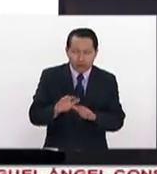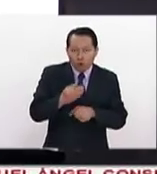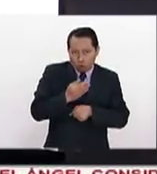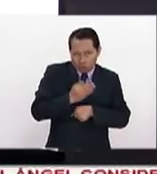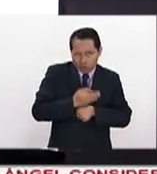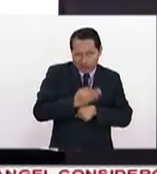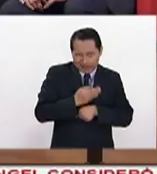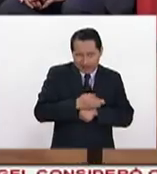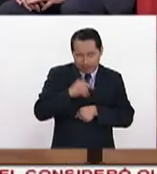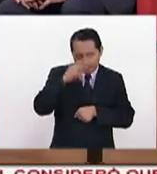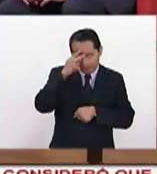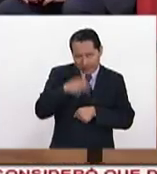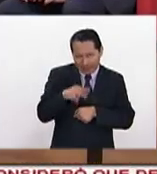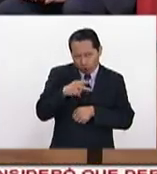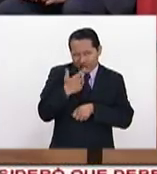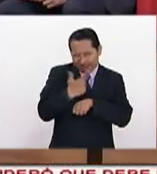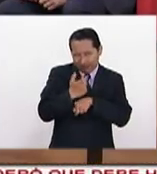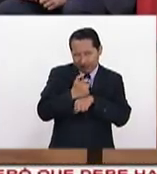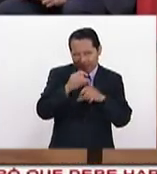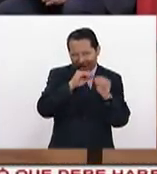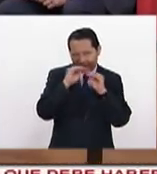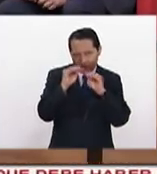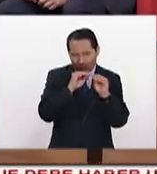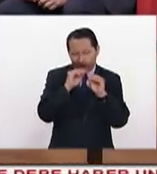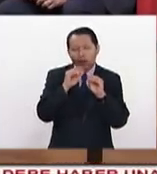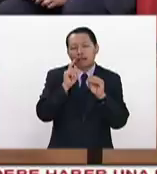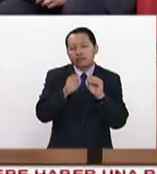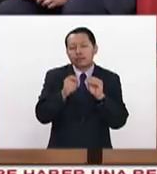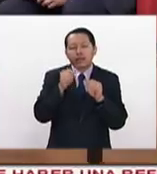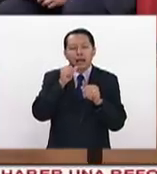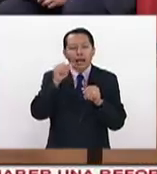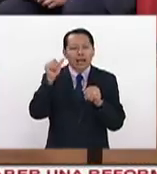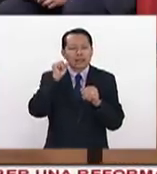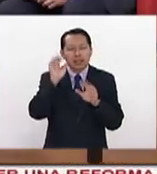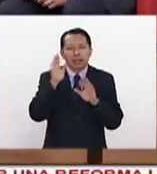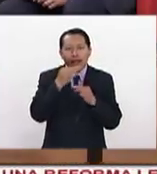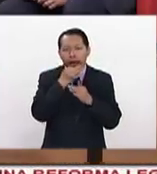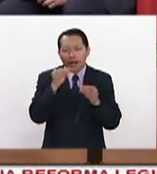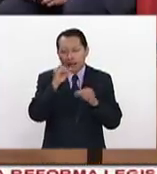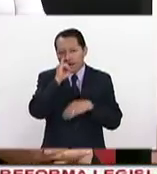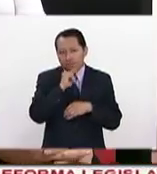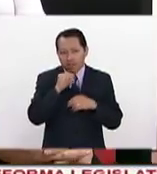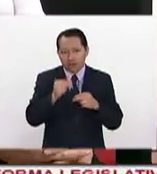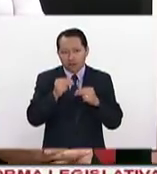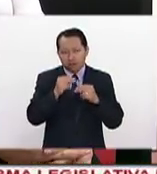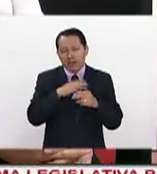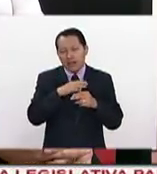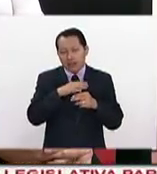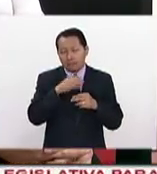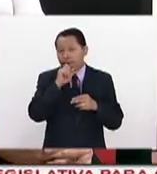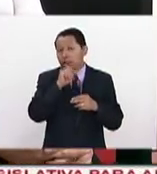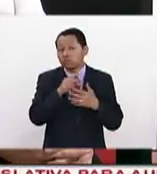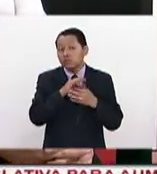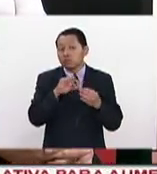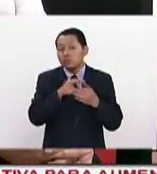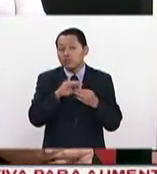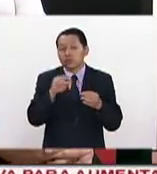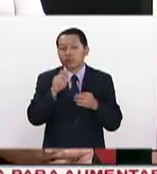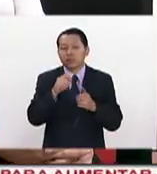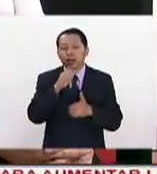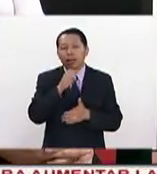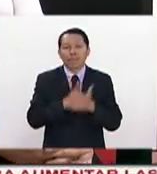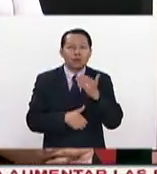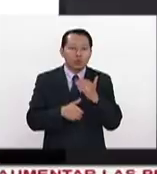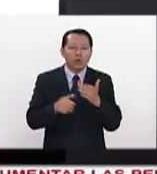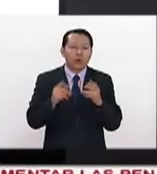7ª, se cierren, apenas se cerró el día de ayer, lo anunció el jefe negociador, Kenneth Smith, la conclusión del